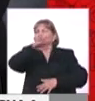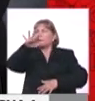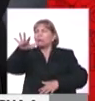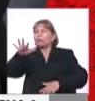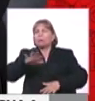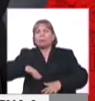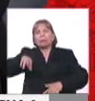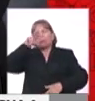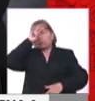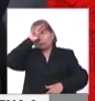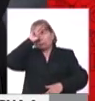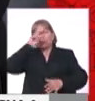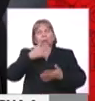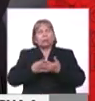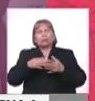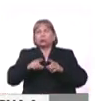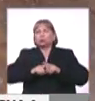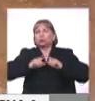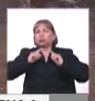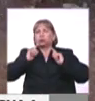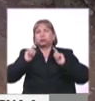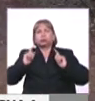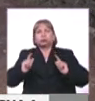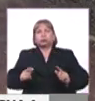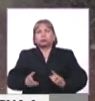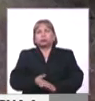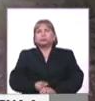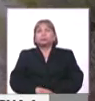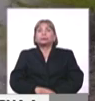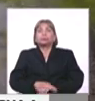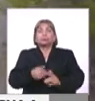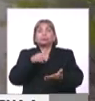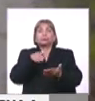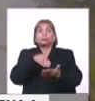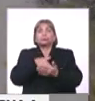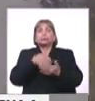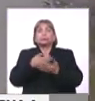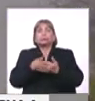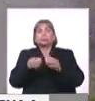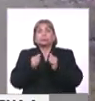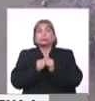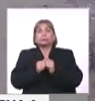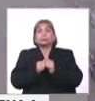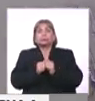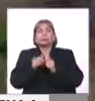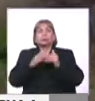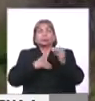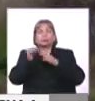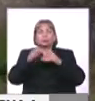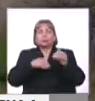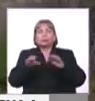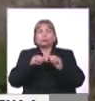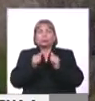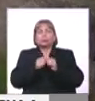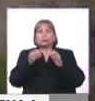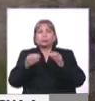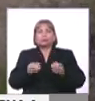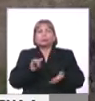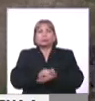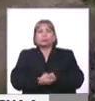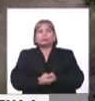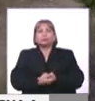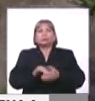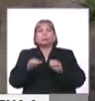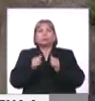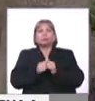es realmente enorme. En la sesión descentralizada de la Comisión de Vivienda y Construcción, también se aprobó el dictamen